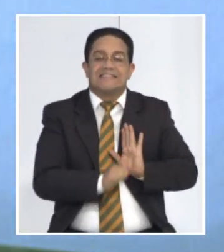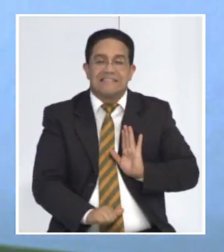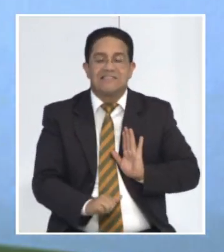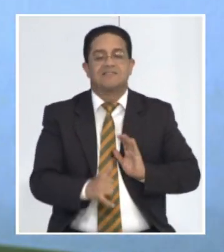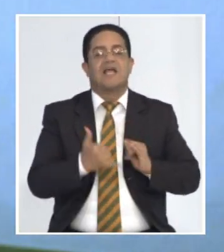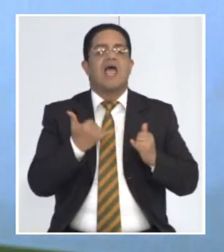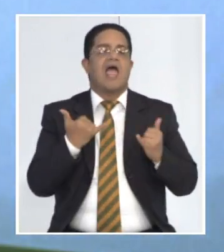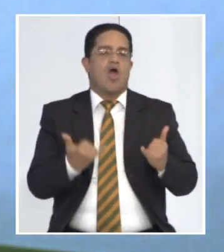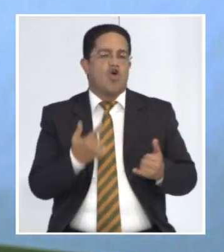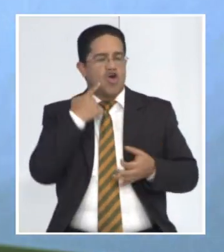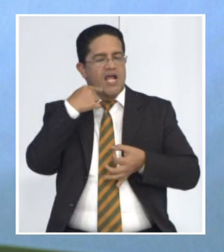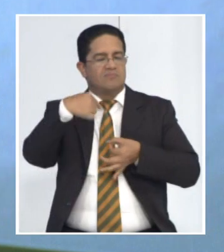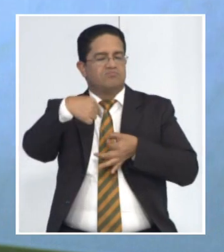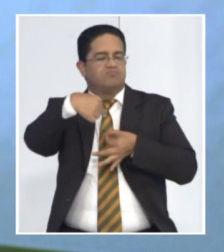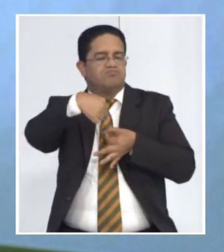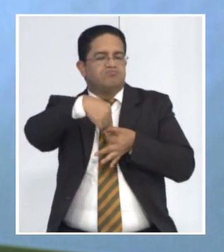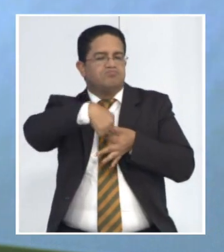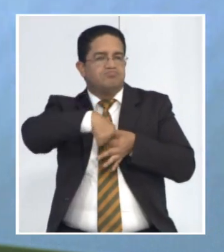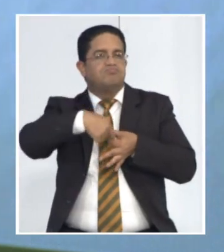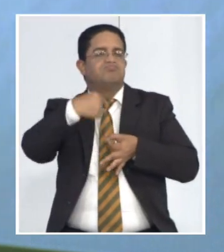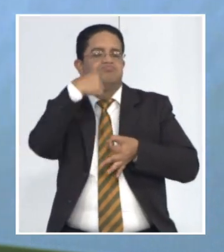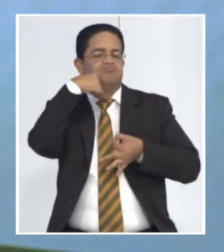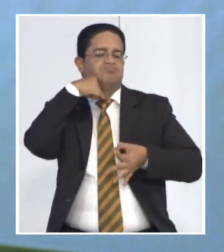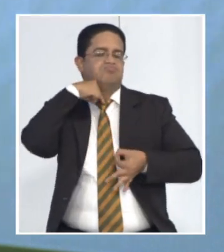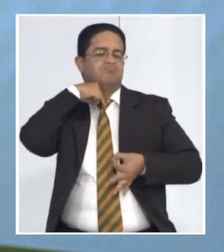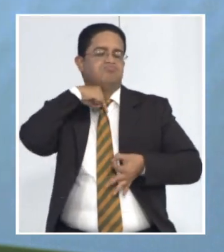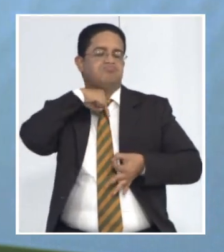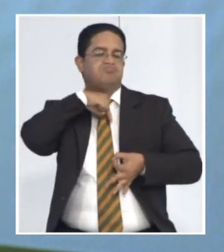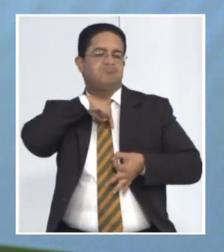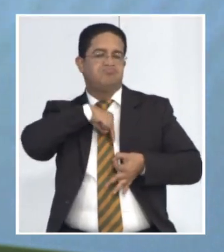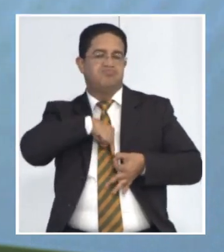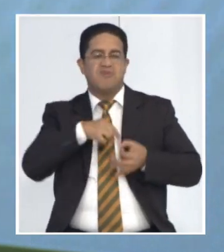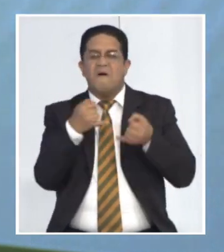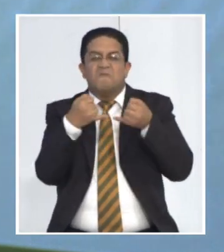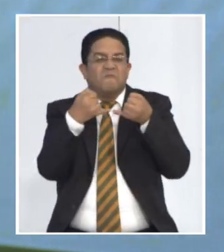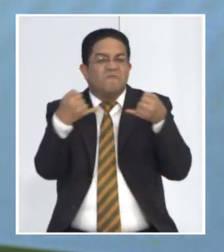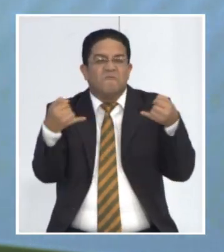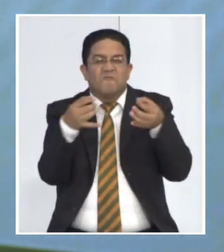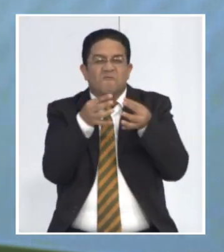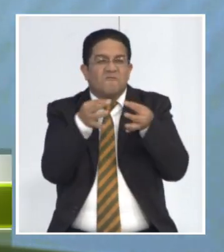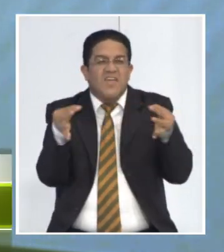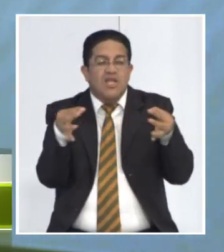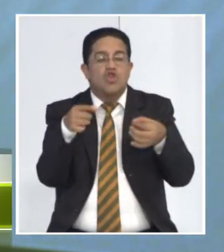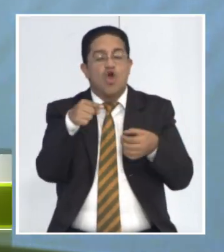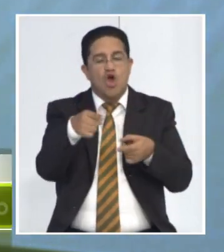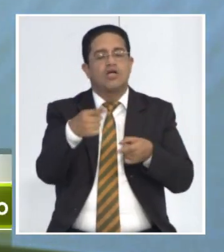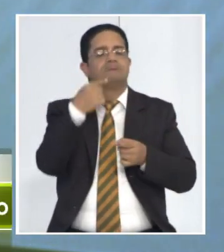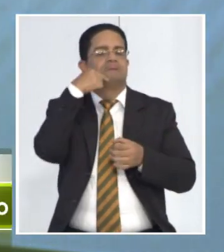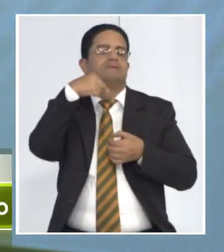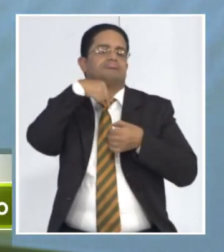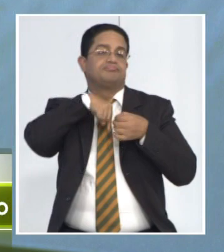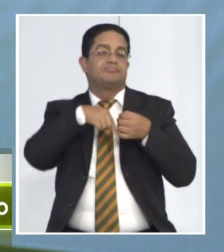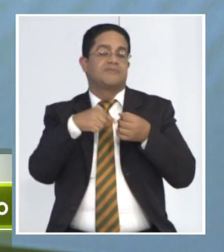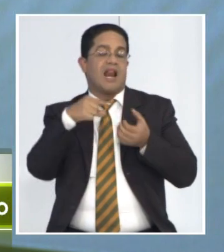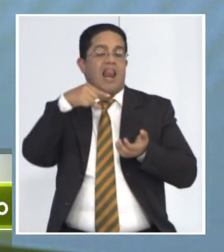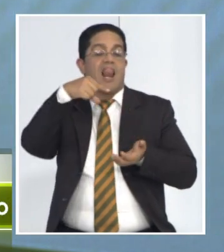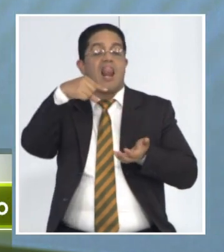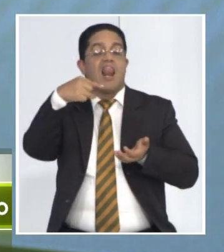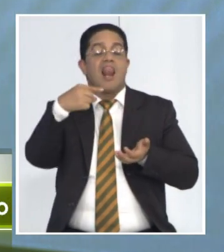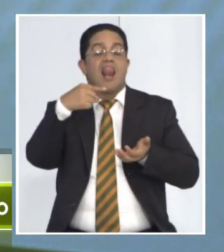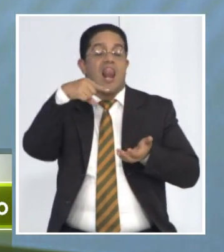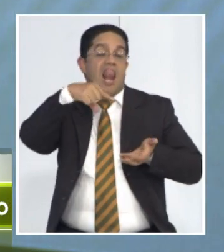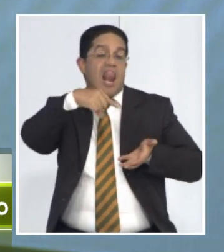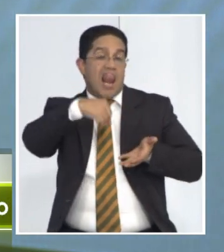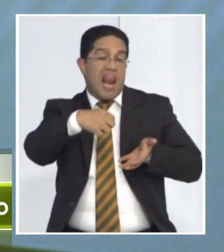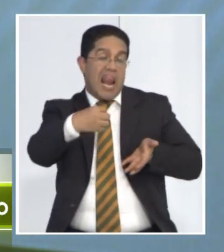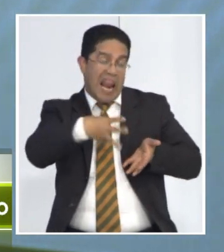una colangioscopia, que es una endoscopia con un endoscopio ultra fino y vamos a hacer tratamiento con láser de